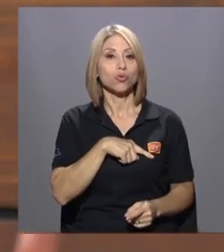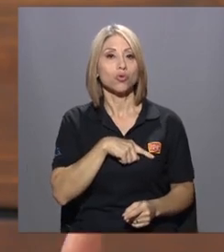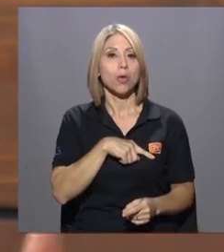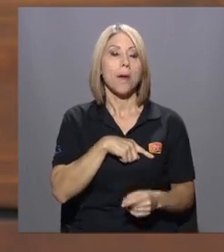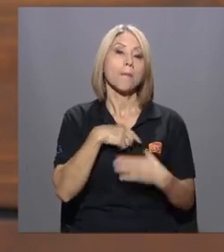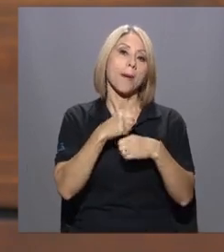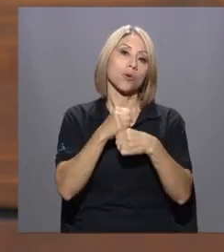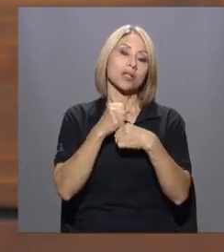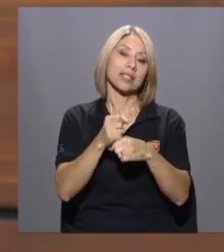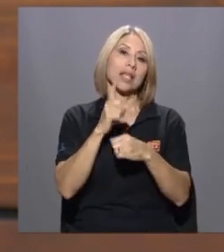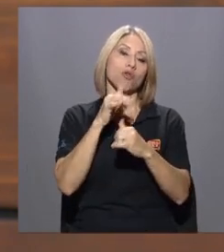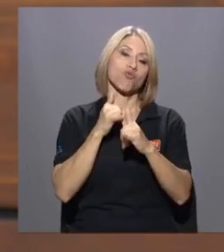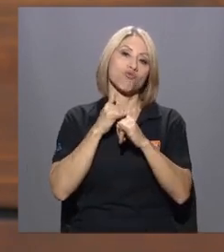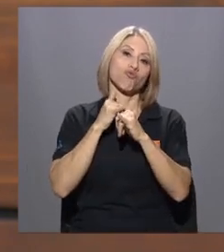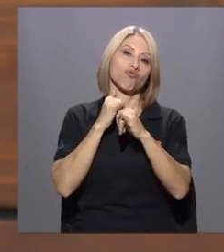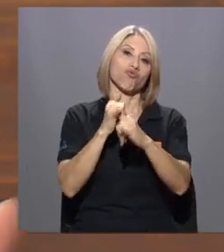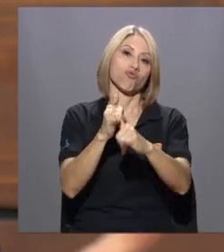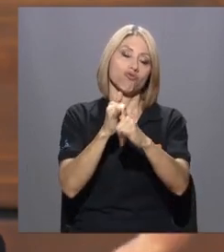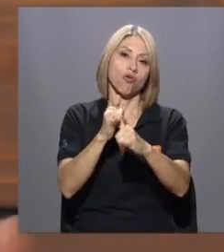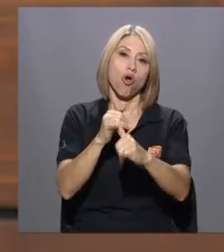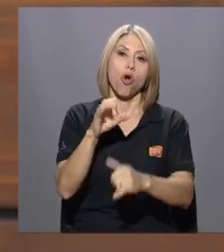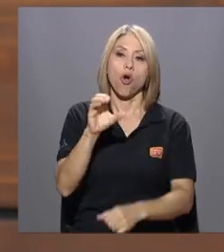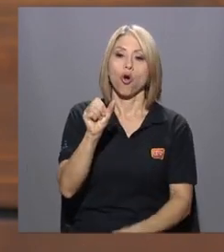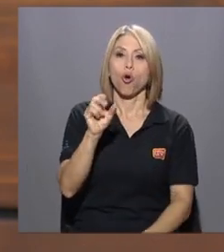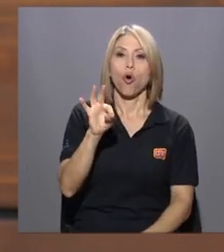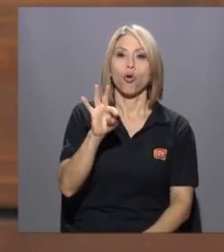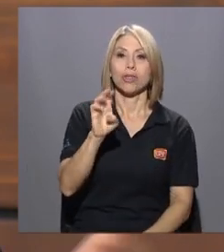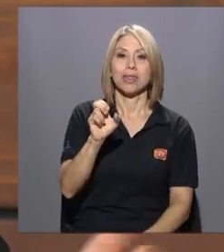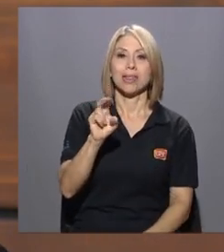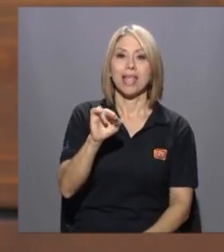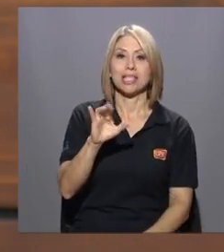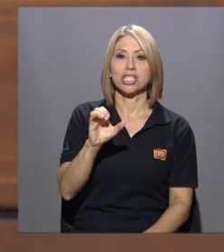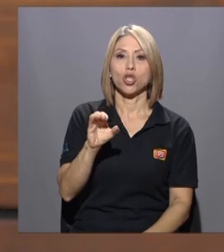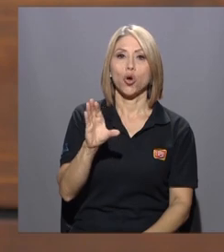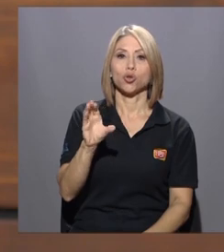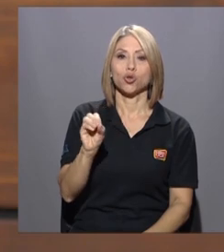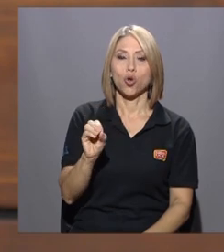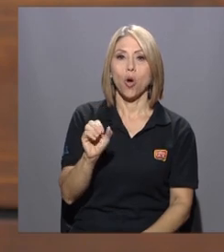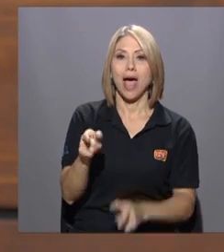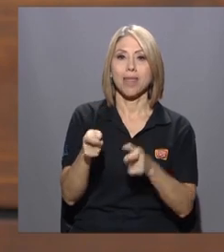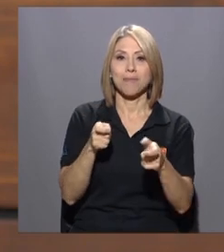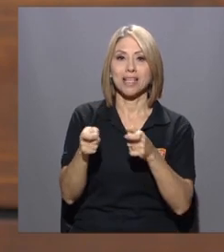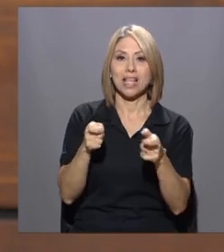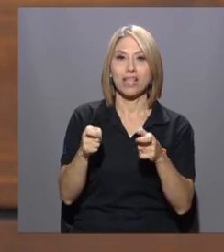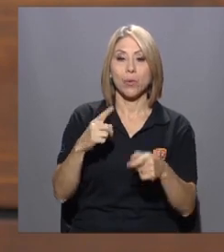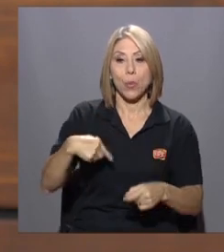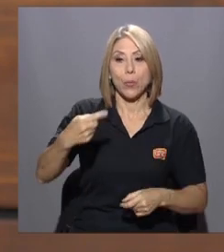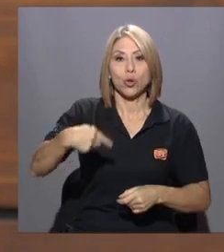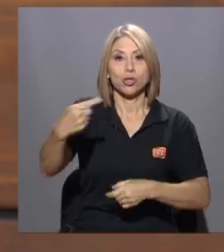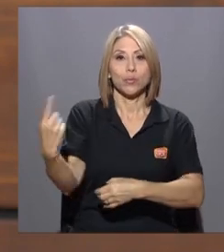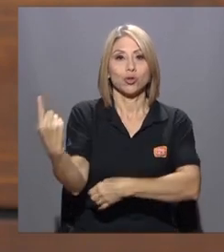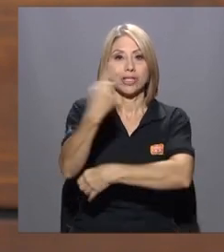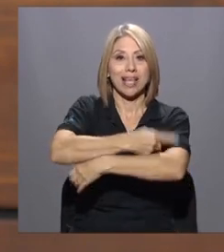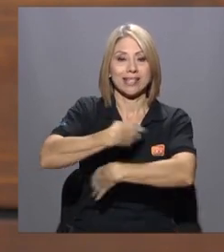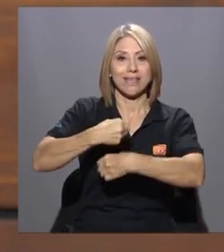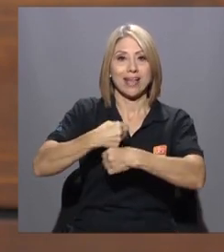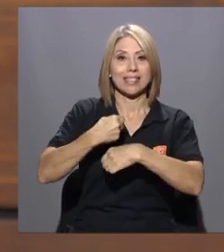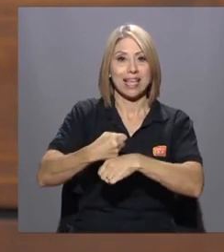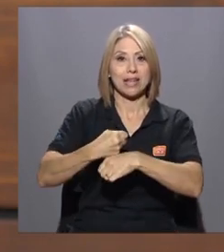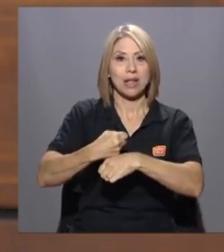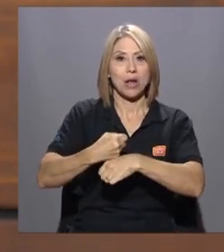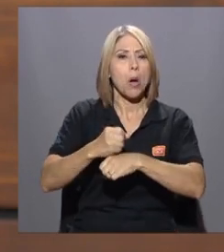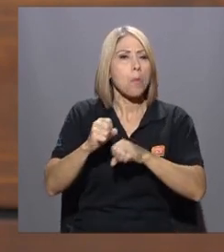un recurso ante lo contencioso administrativo. Se hará en los próximos días, muy posiblemente a principio de semana. ¿Por